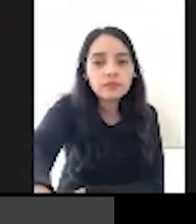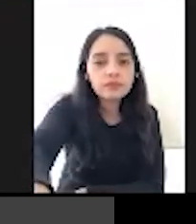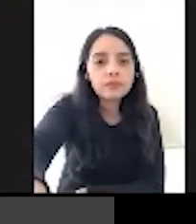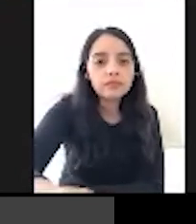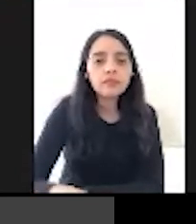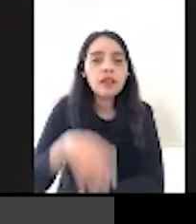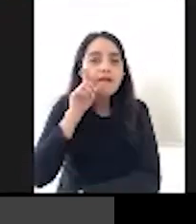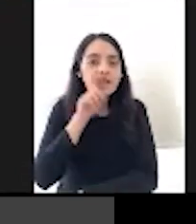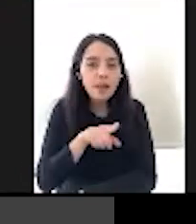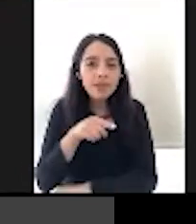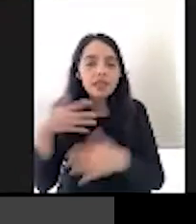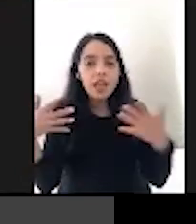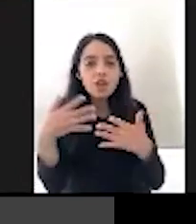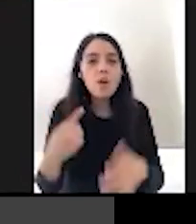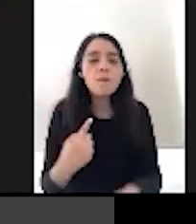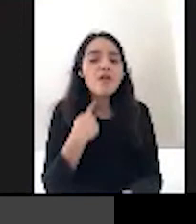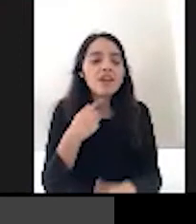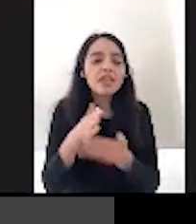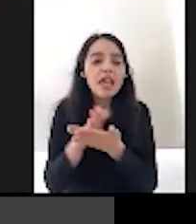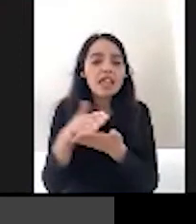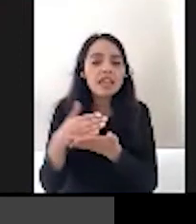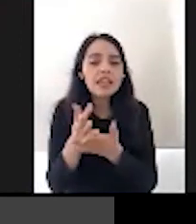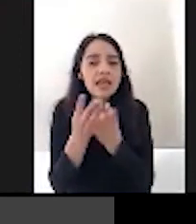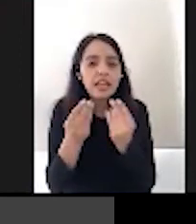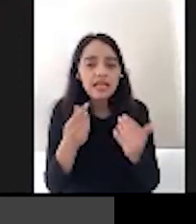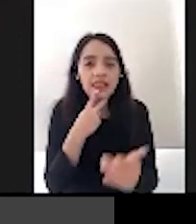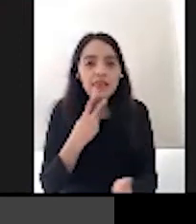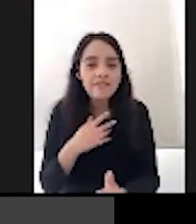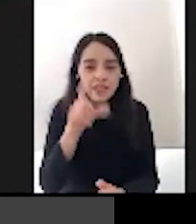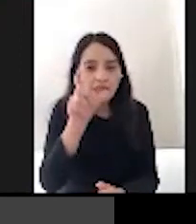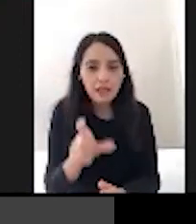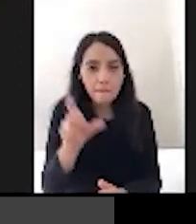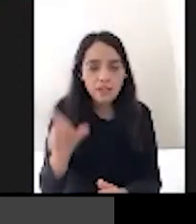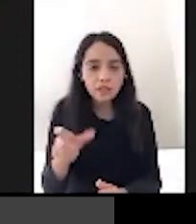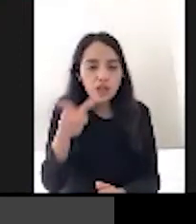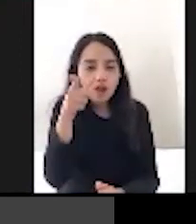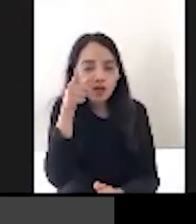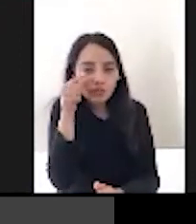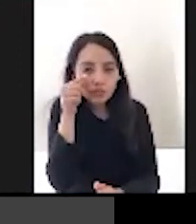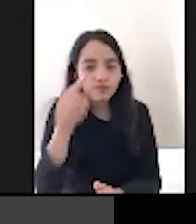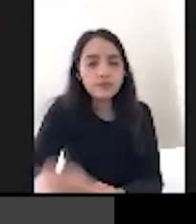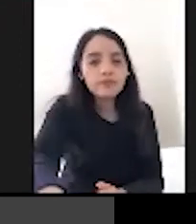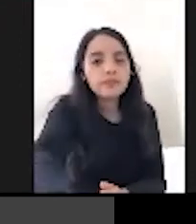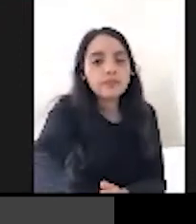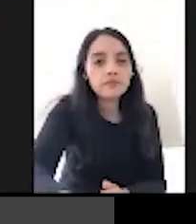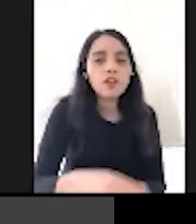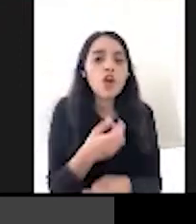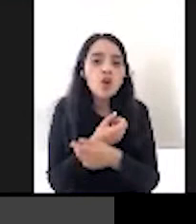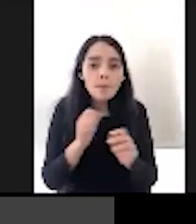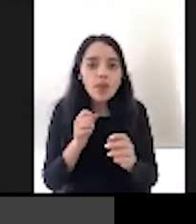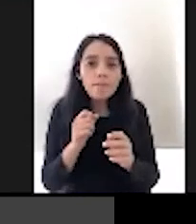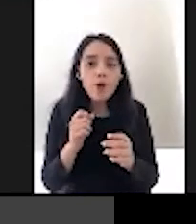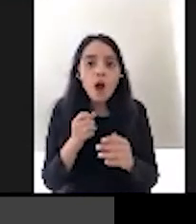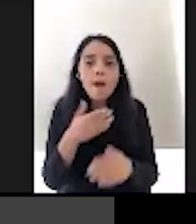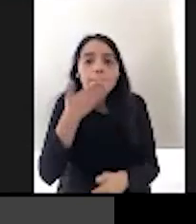estrategias tienen en la calidad de vida de las personas con impedimentos visuales, ¿no? No sacamos nada con mejorar el desempeño en tareas